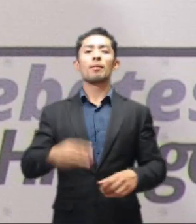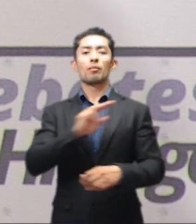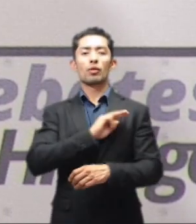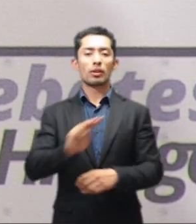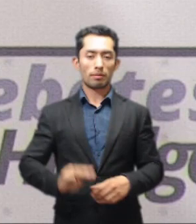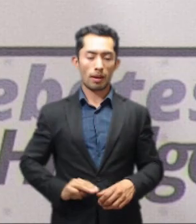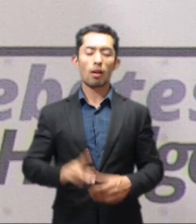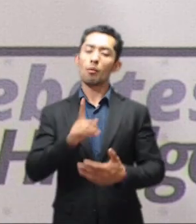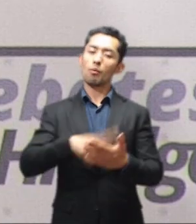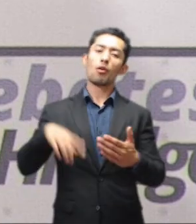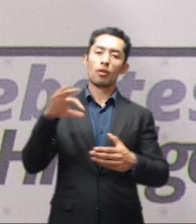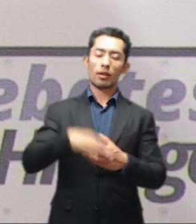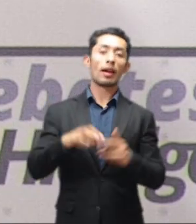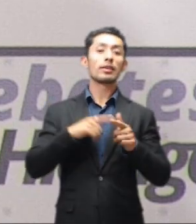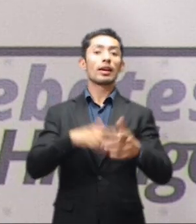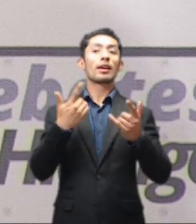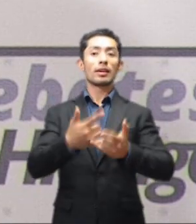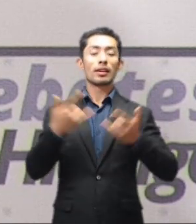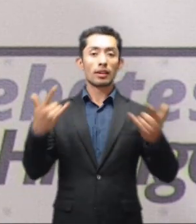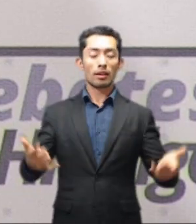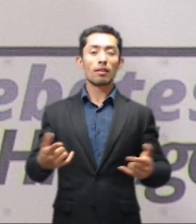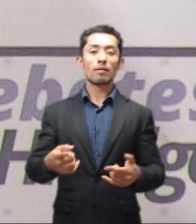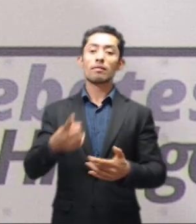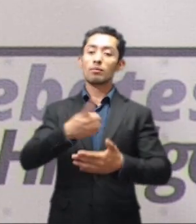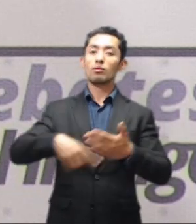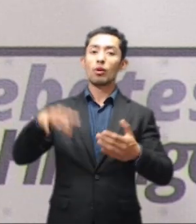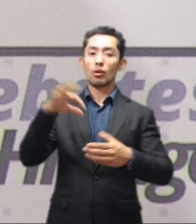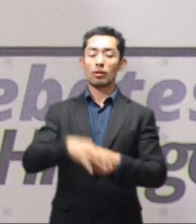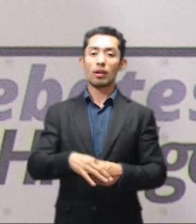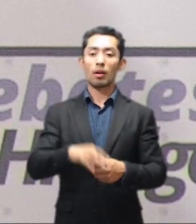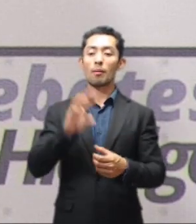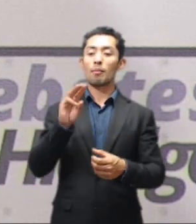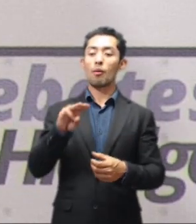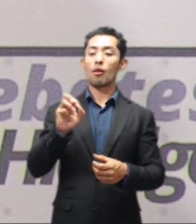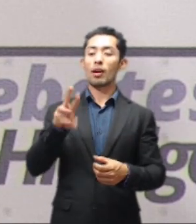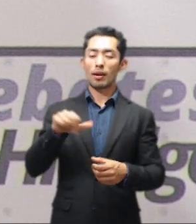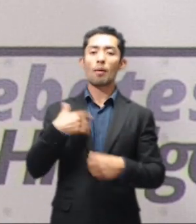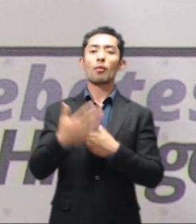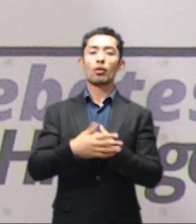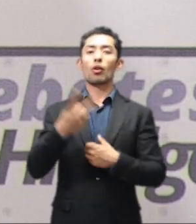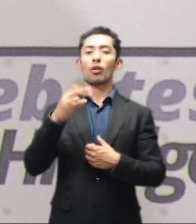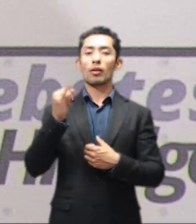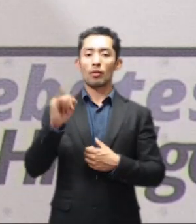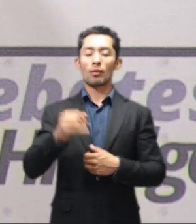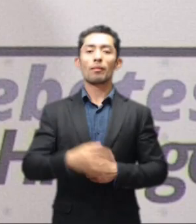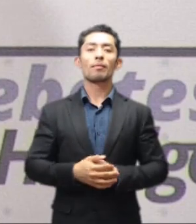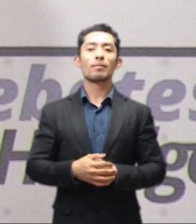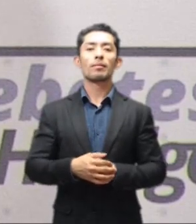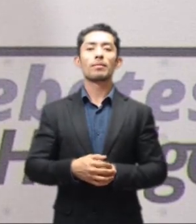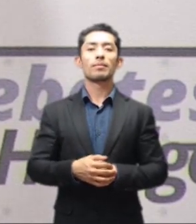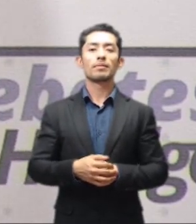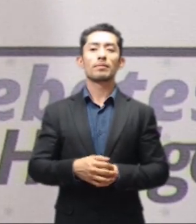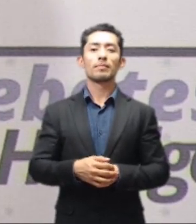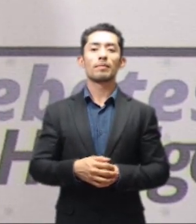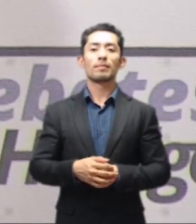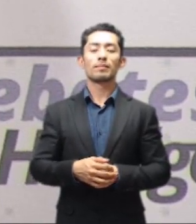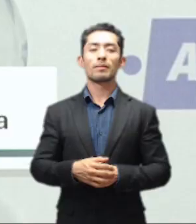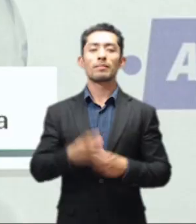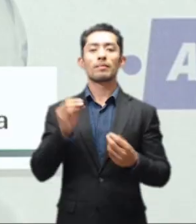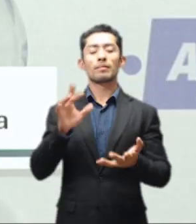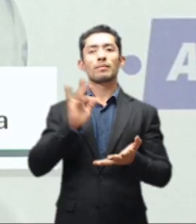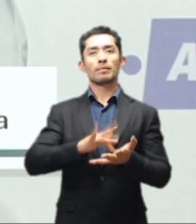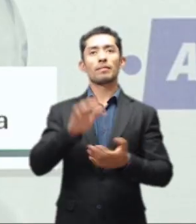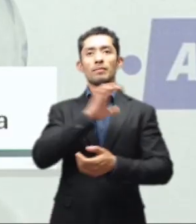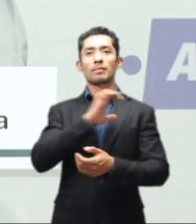municipal sigamos haciendo historia votemos por morena este 2 de junio Muchas